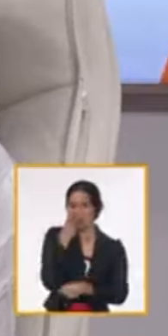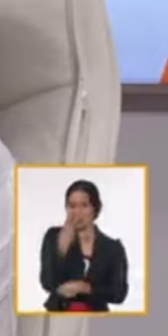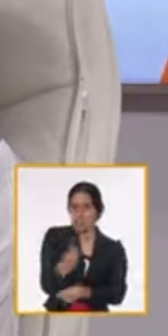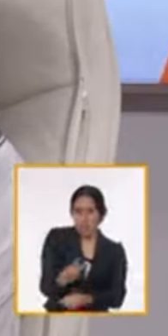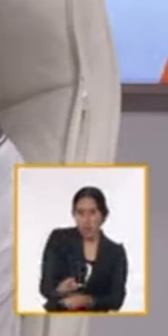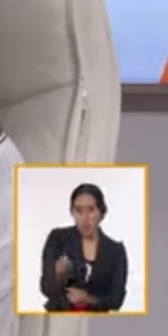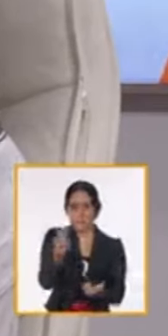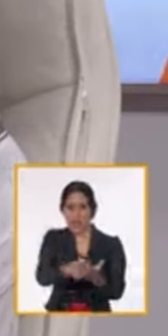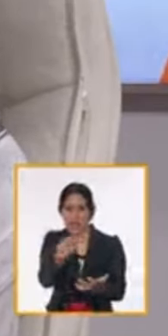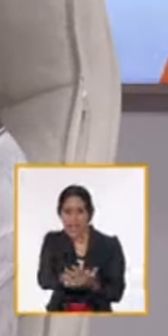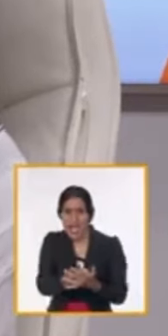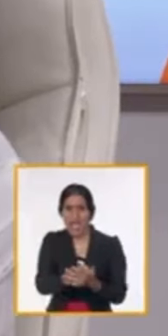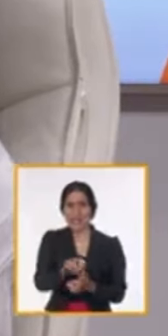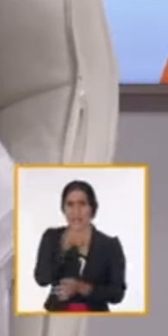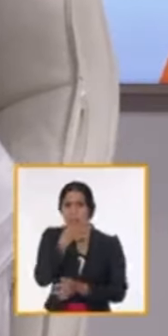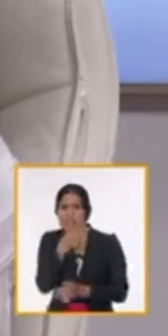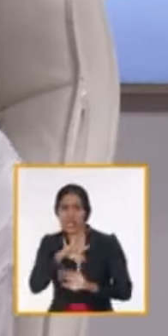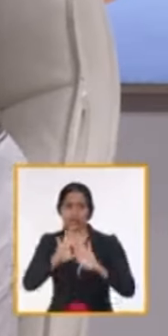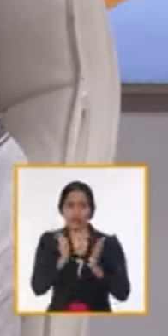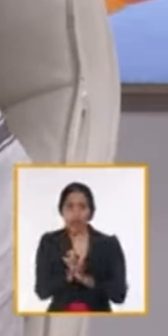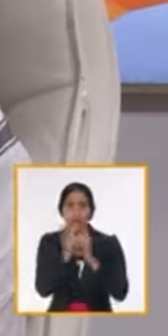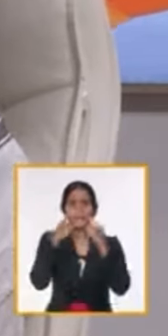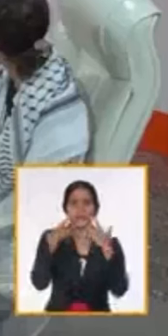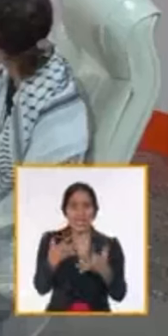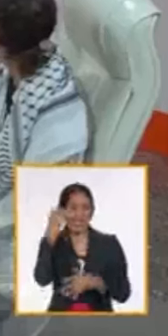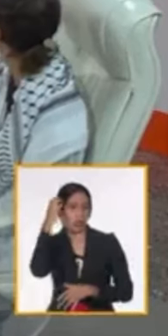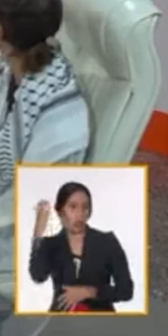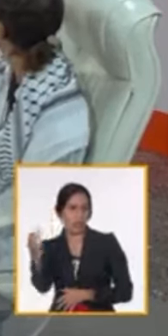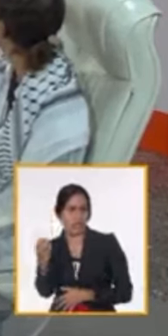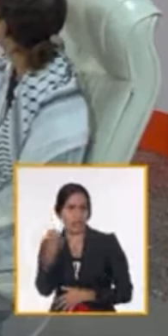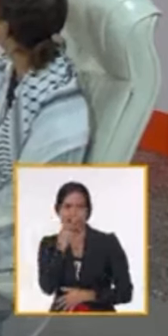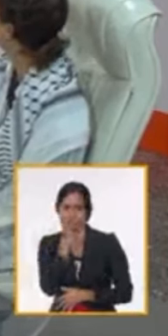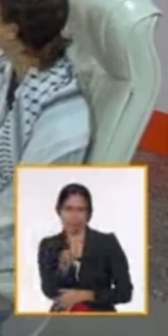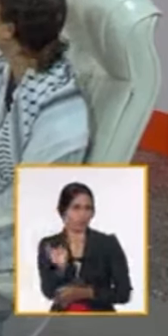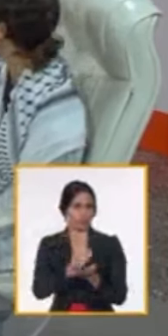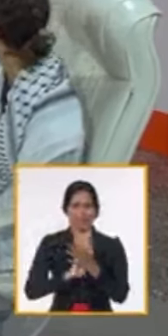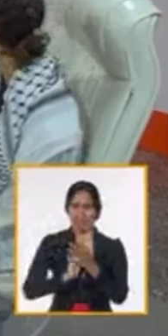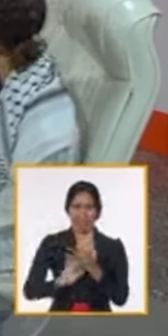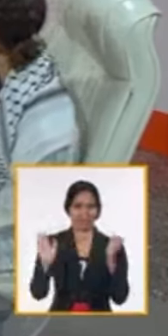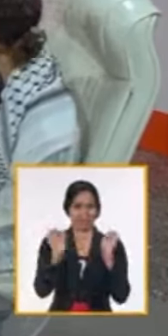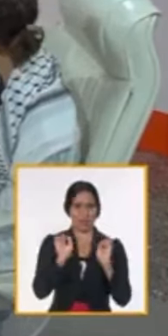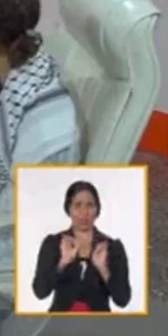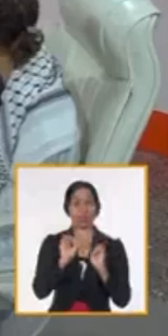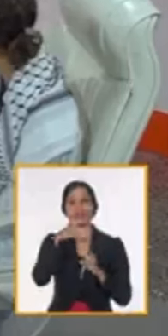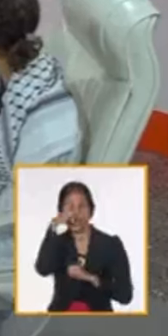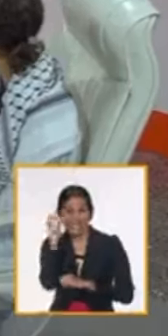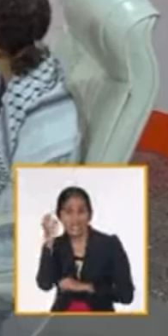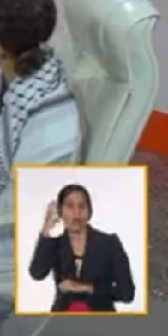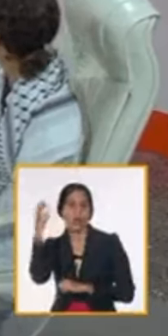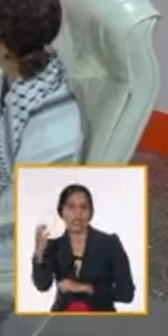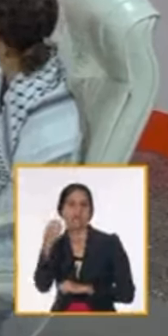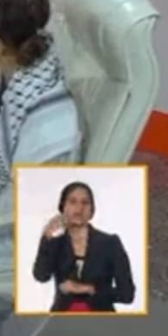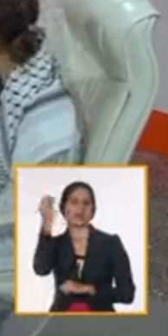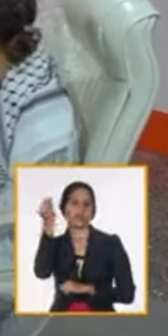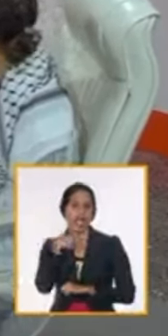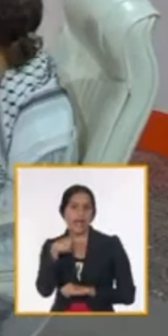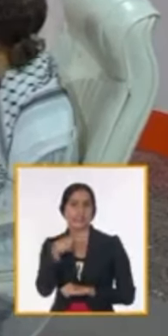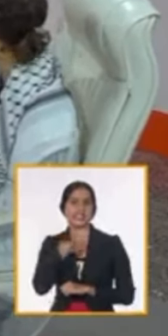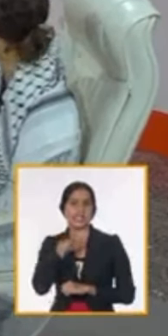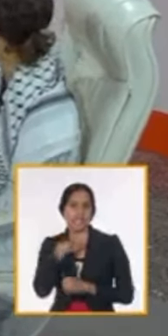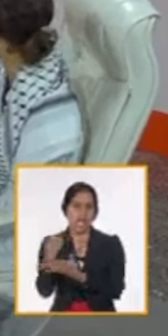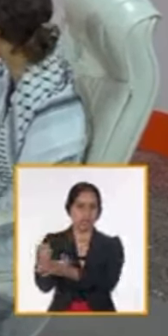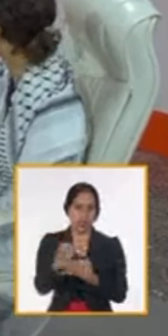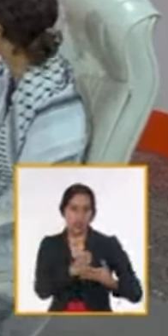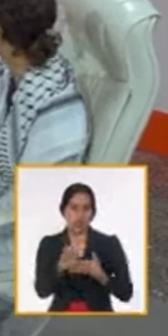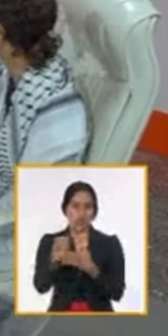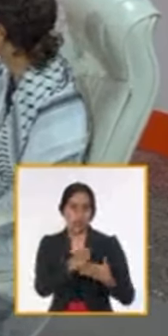a las universidades. El gobierno no se está ocupando de ellos. Sin embargo, saben que el gobierno sí tiene recursos para mandarles